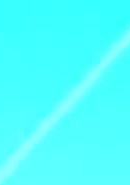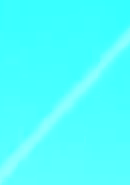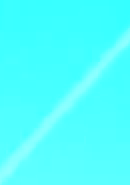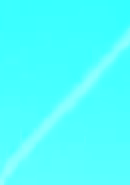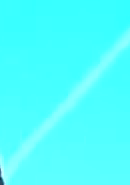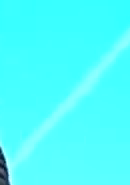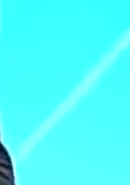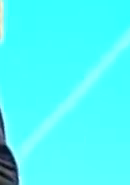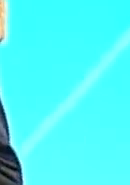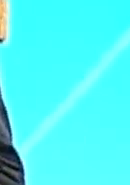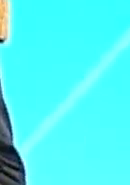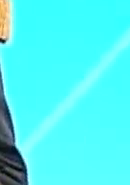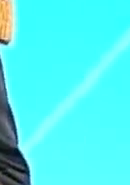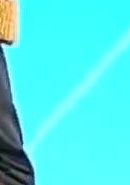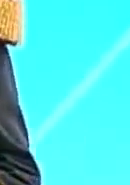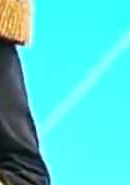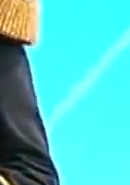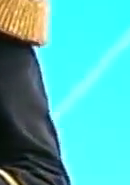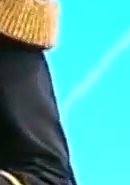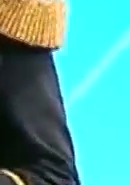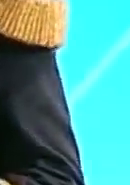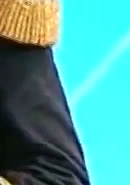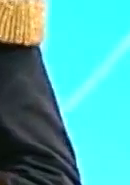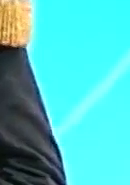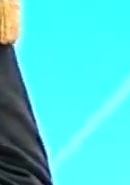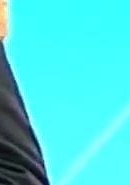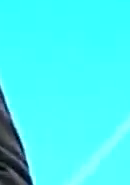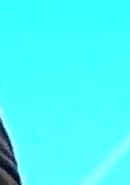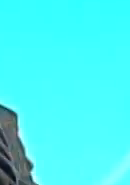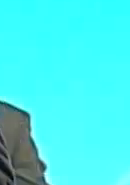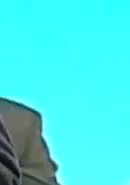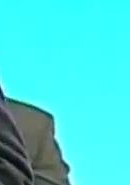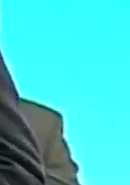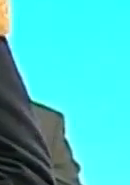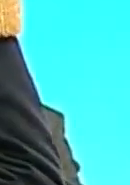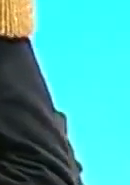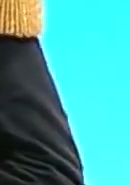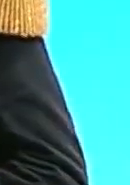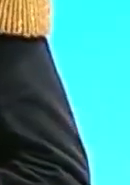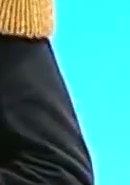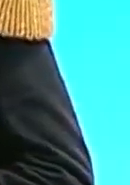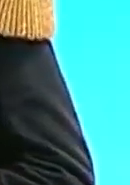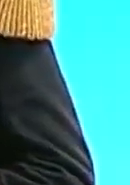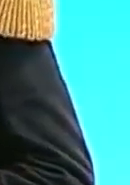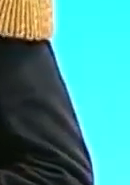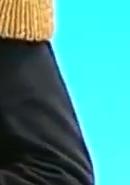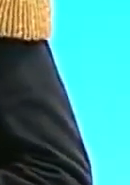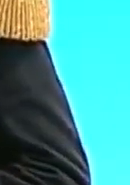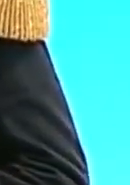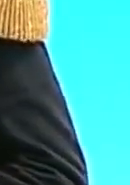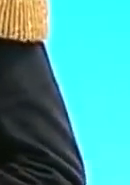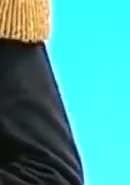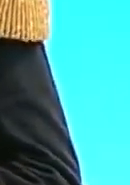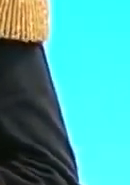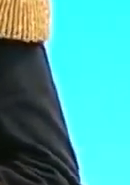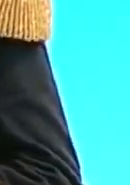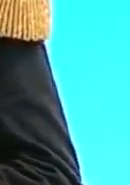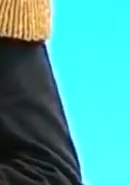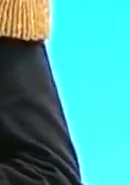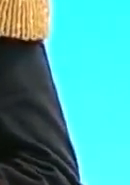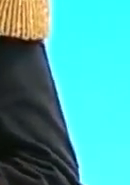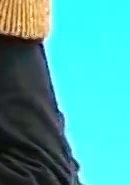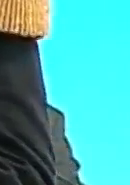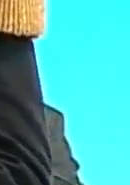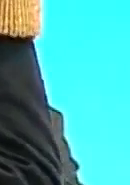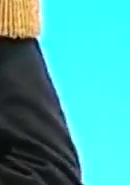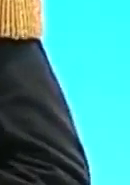Siempre me ha parecido y creí que una monarquía constitucional sería una